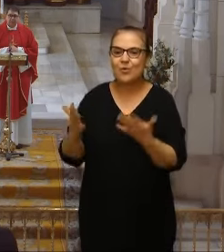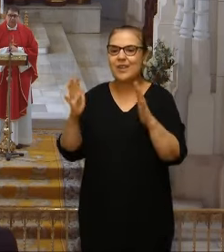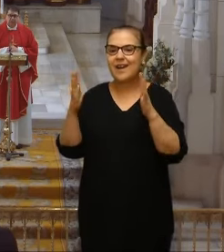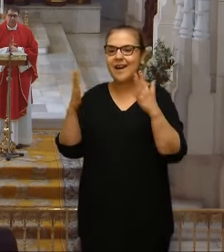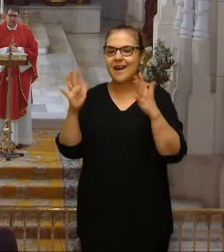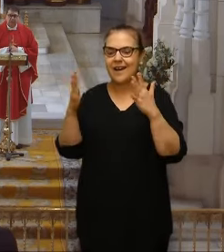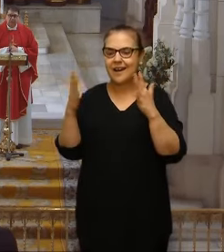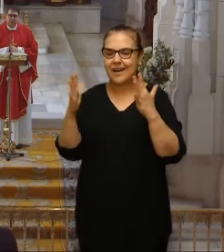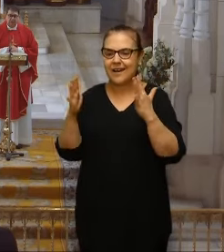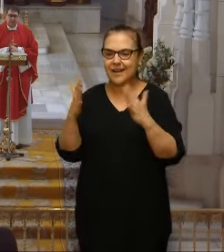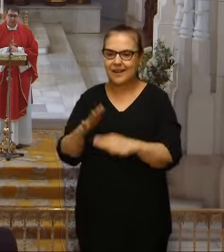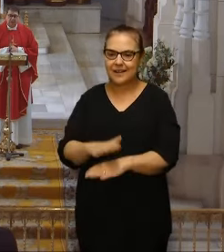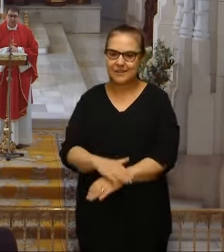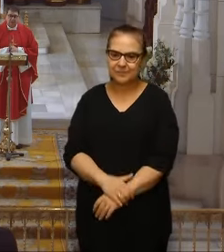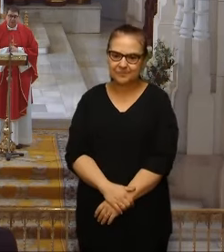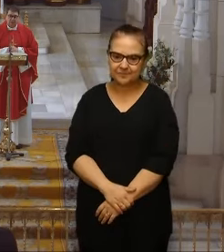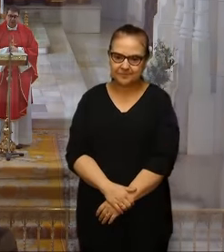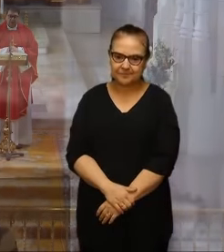aleluya.